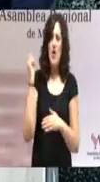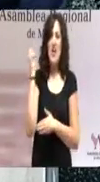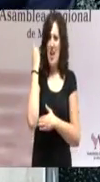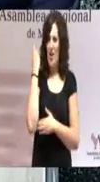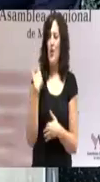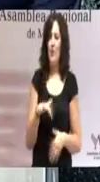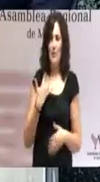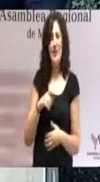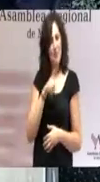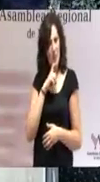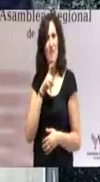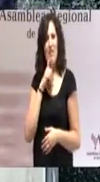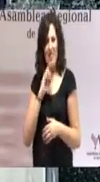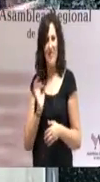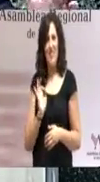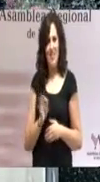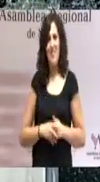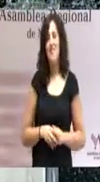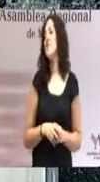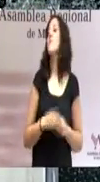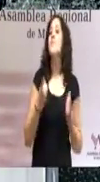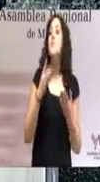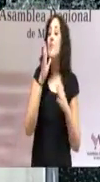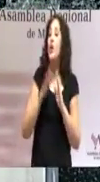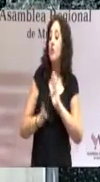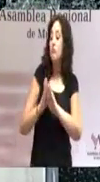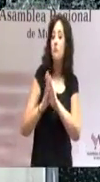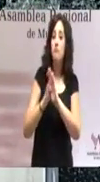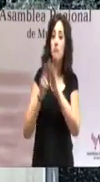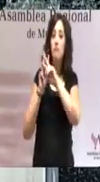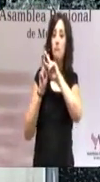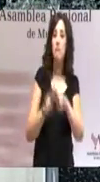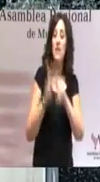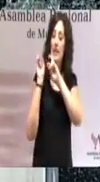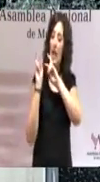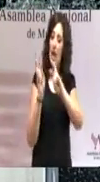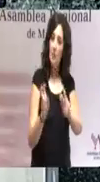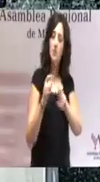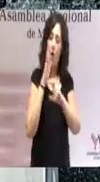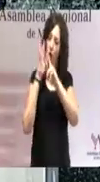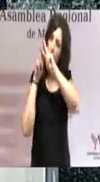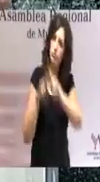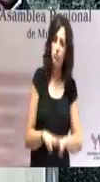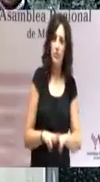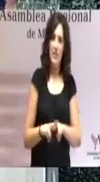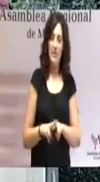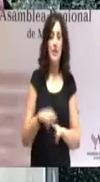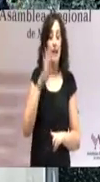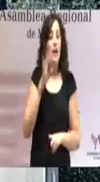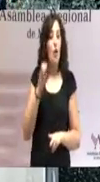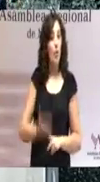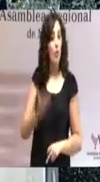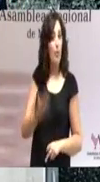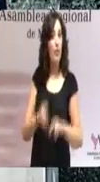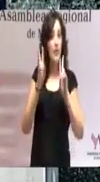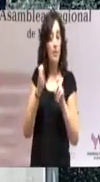Voy a continuar dando un repaso a los temas que se han planteado. Creo que son importantes que sepan la